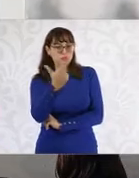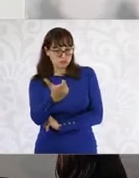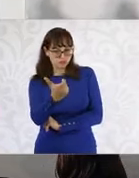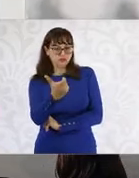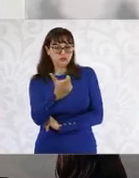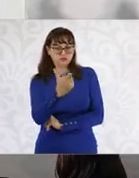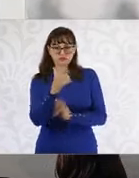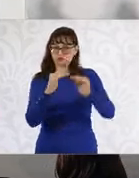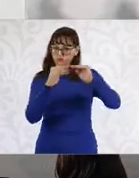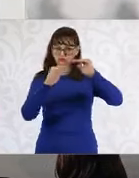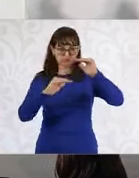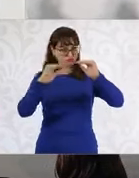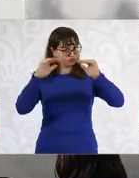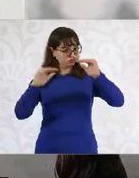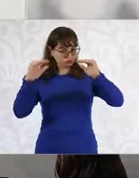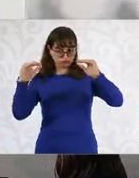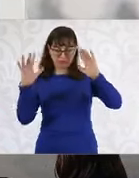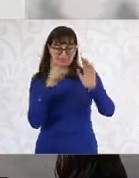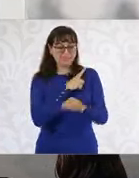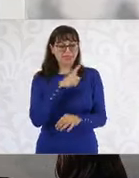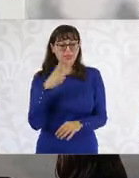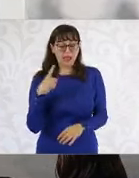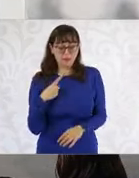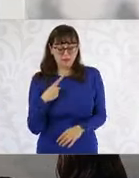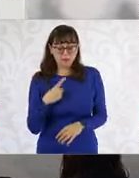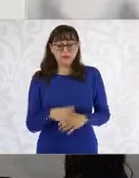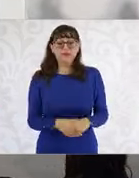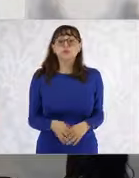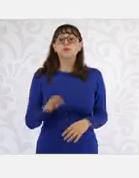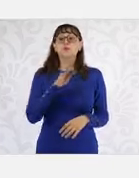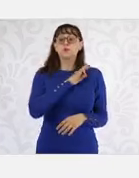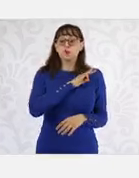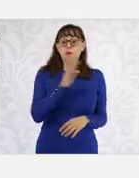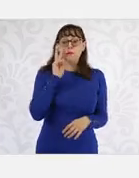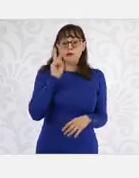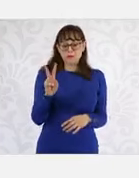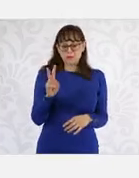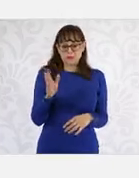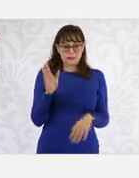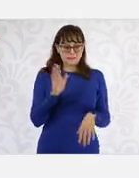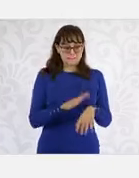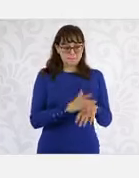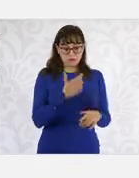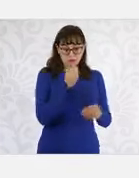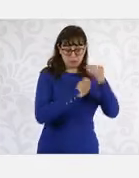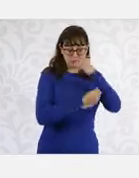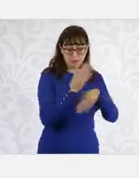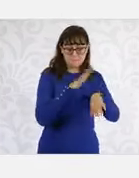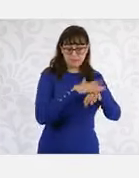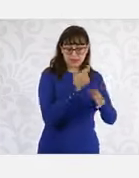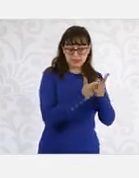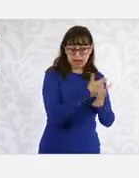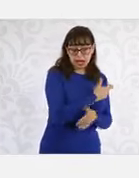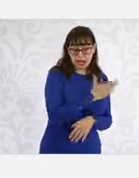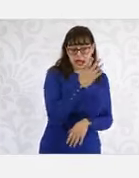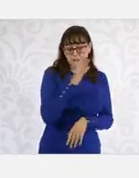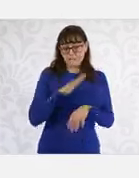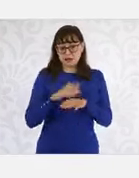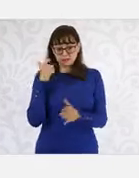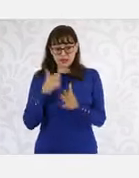por favor, gracias, podemos observar que la diferencia entre la canasta más cara y la más barata de las monitoreadas es